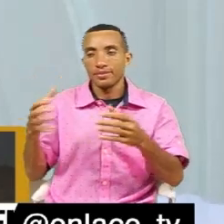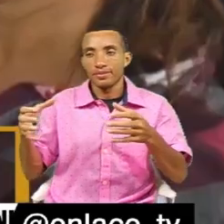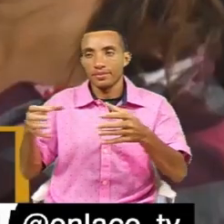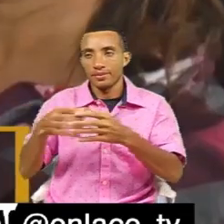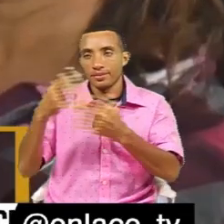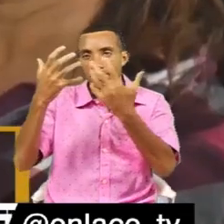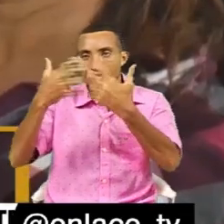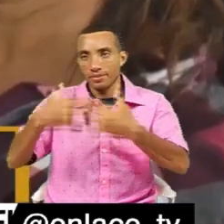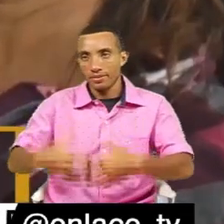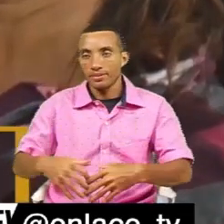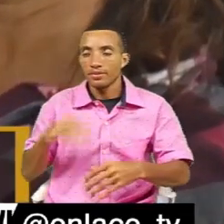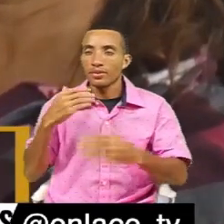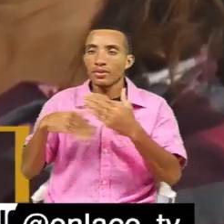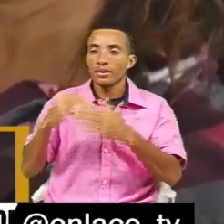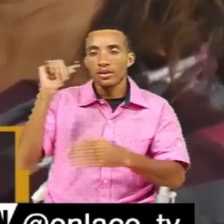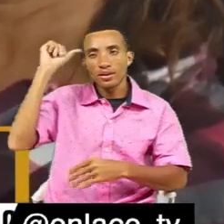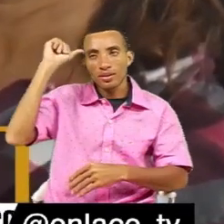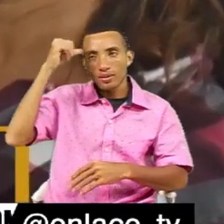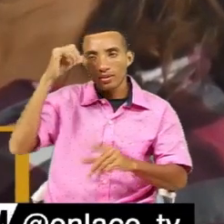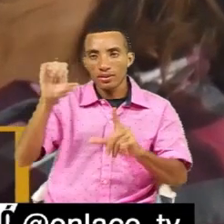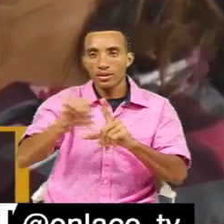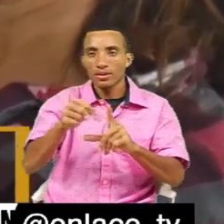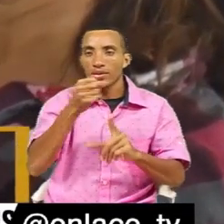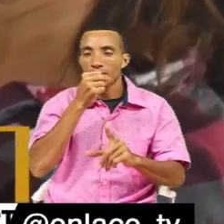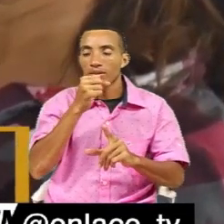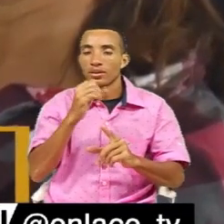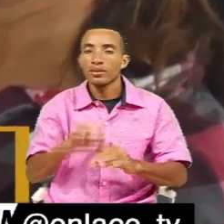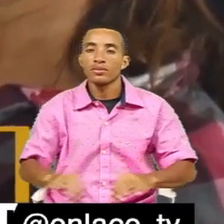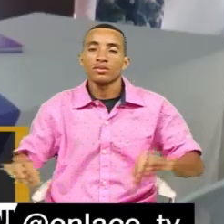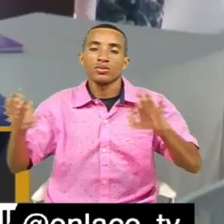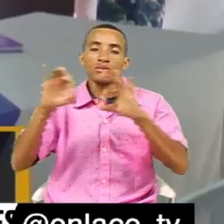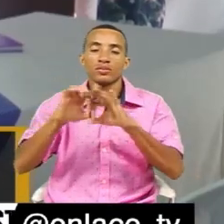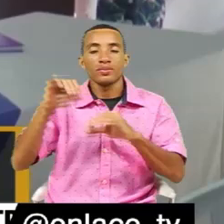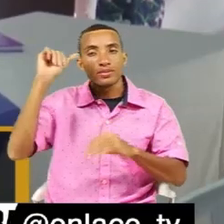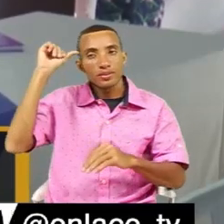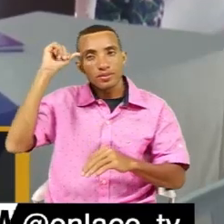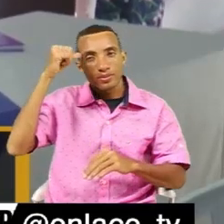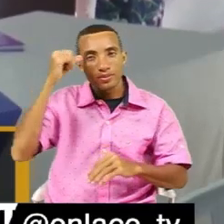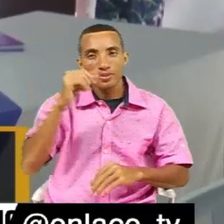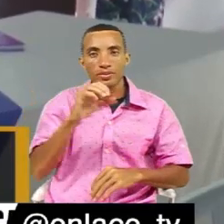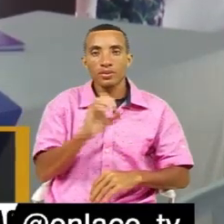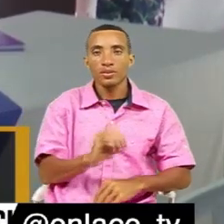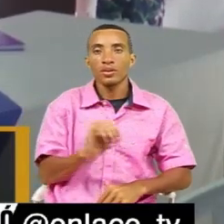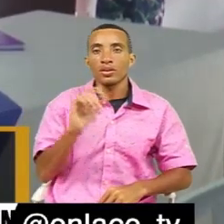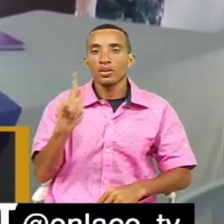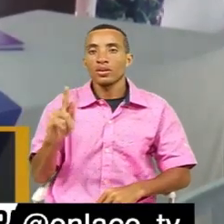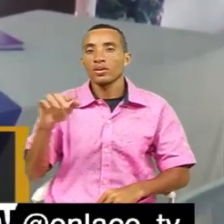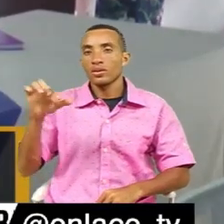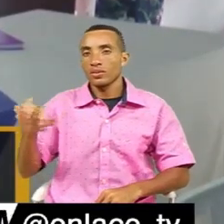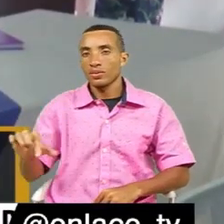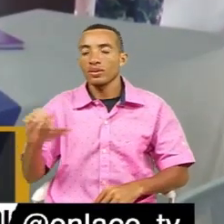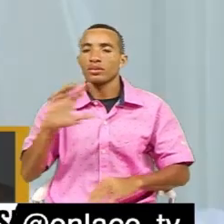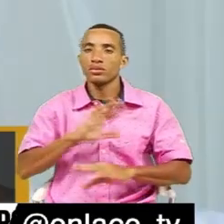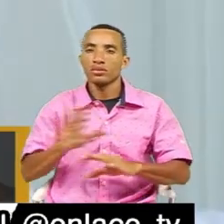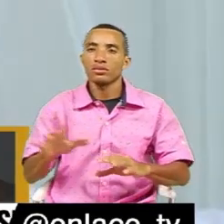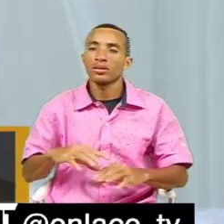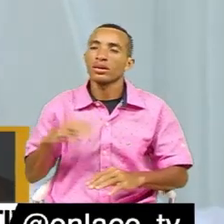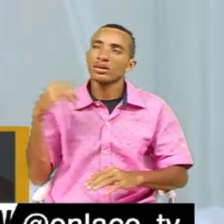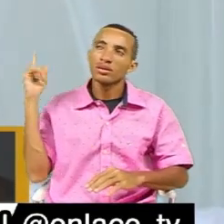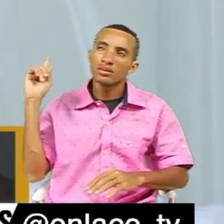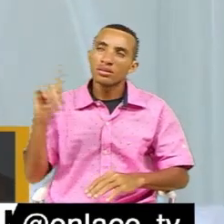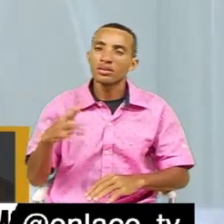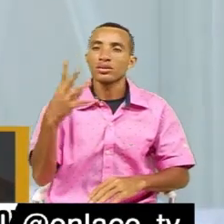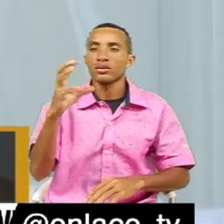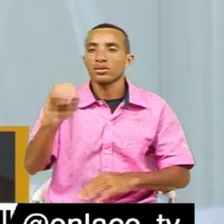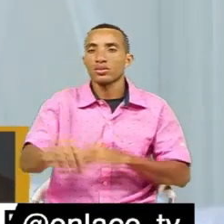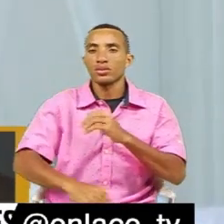Enlace Noticias la importancia de esta fecha y del trabajo adelantado por la OFP en esta región y el país durante casi medio siglo.